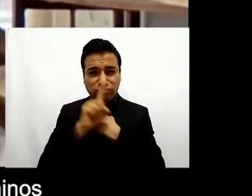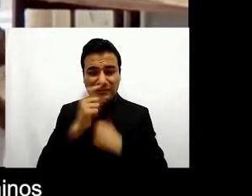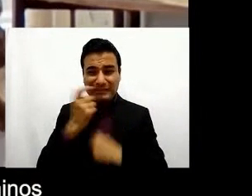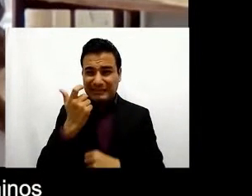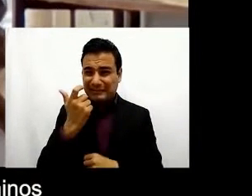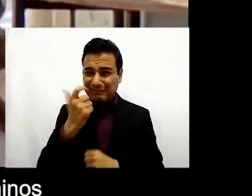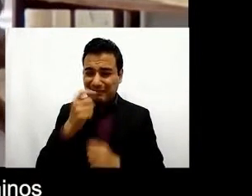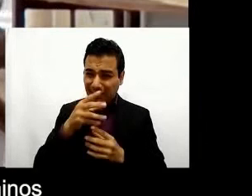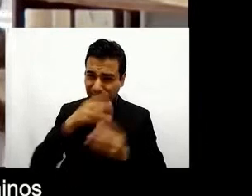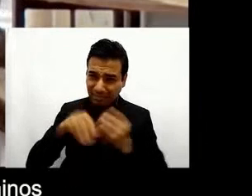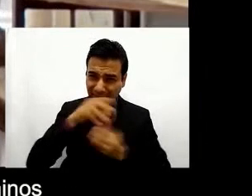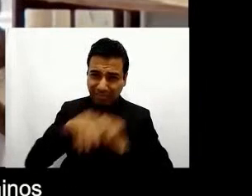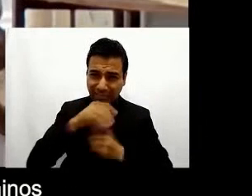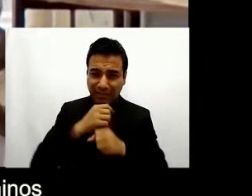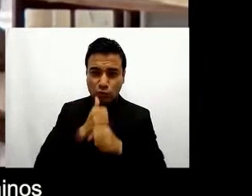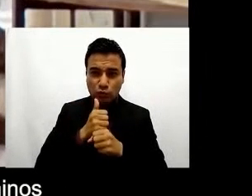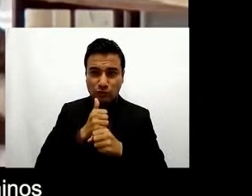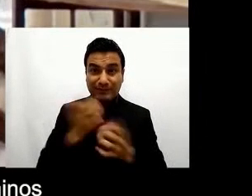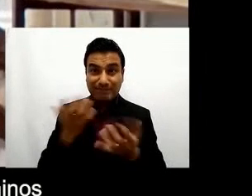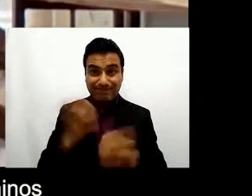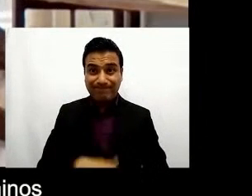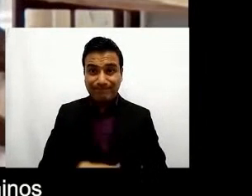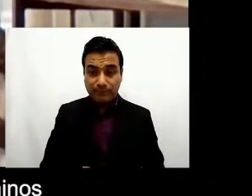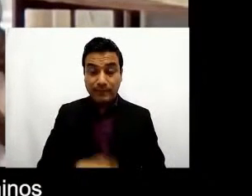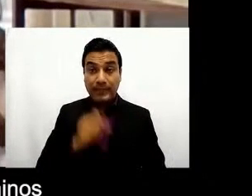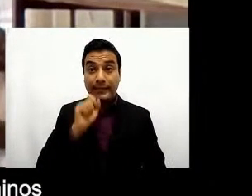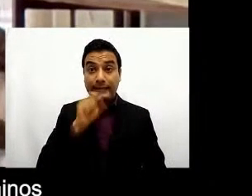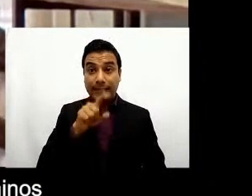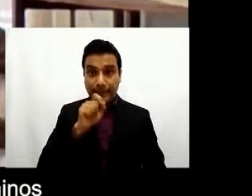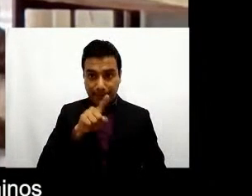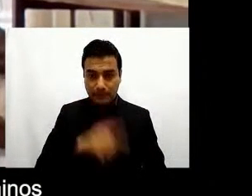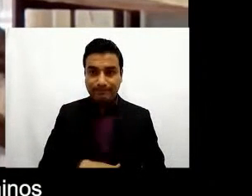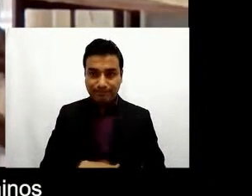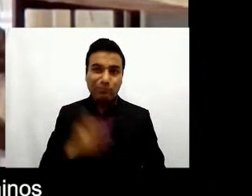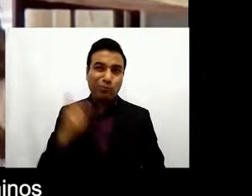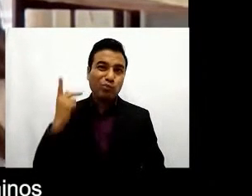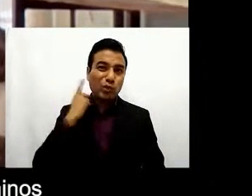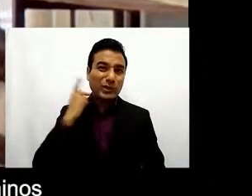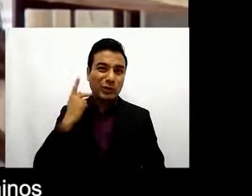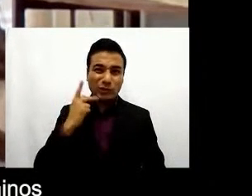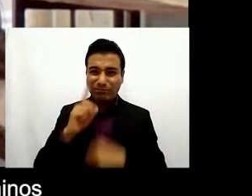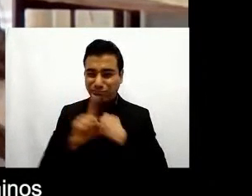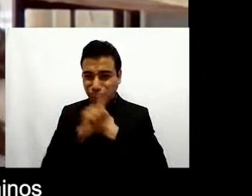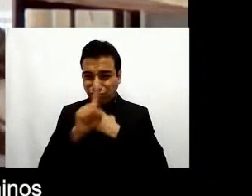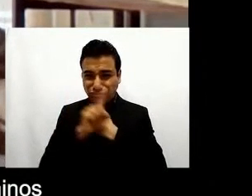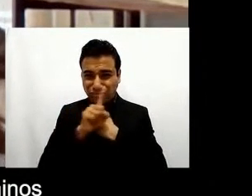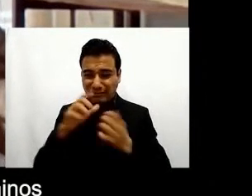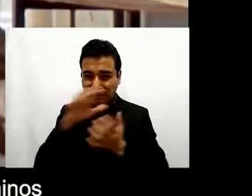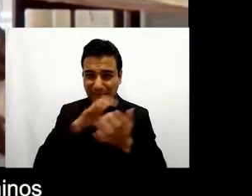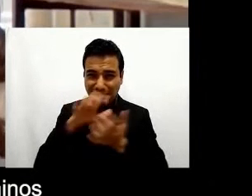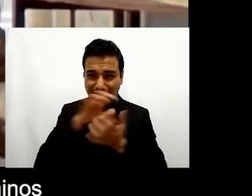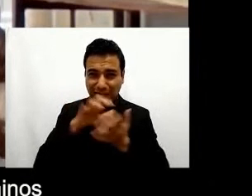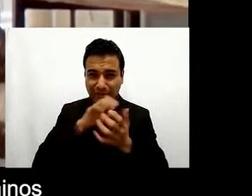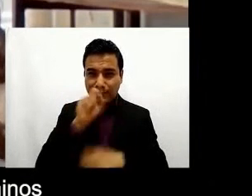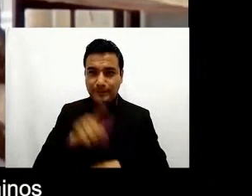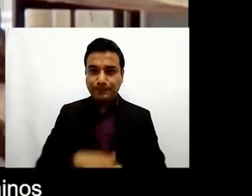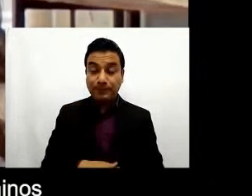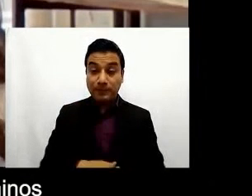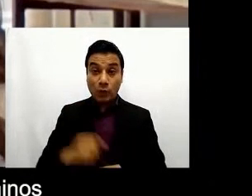económicos, pero también en términos políticos. Ahora más que nunca creo hay